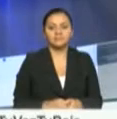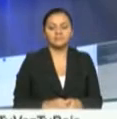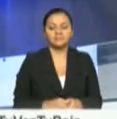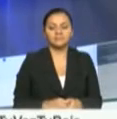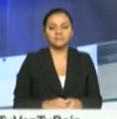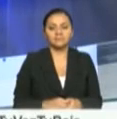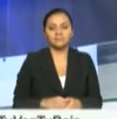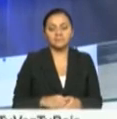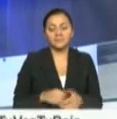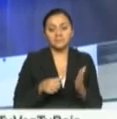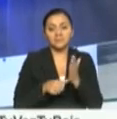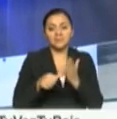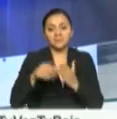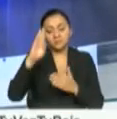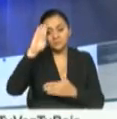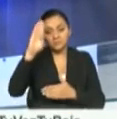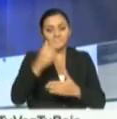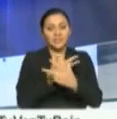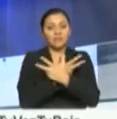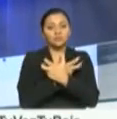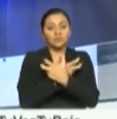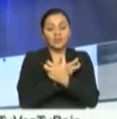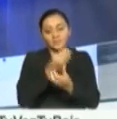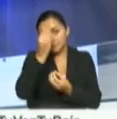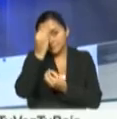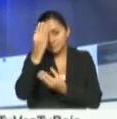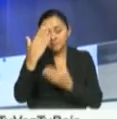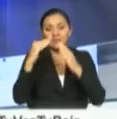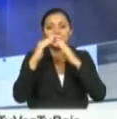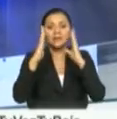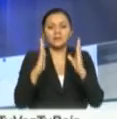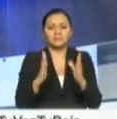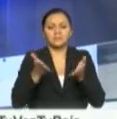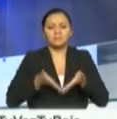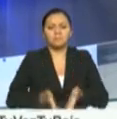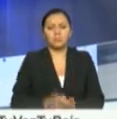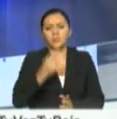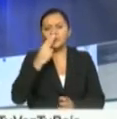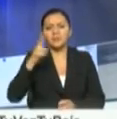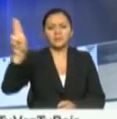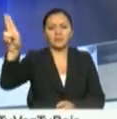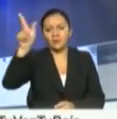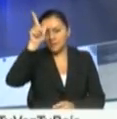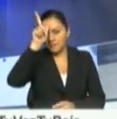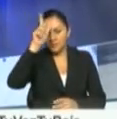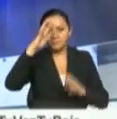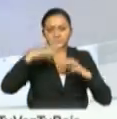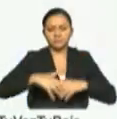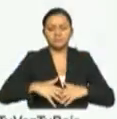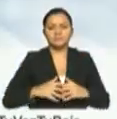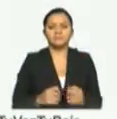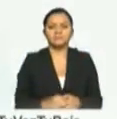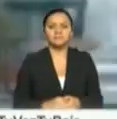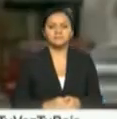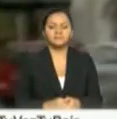El ministro del Interior de Austria informó que la casa donde nació Adolfo Hitler será derribada.